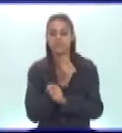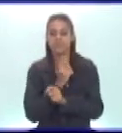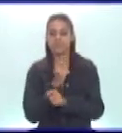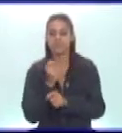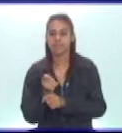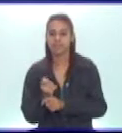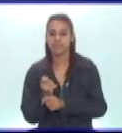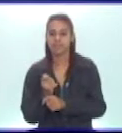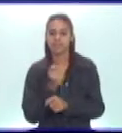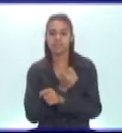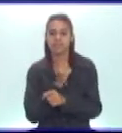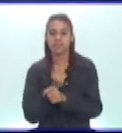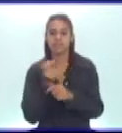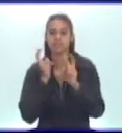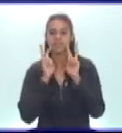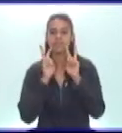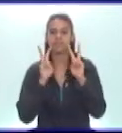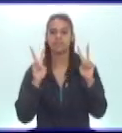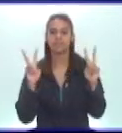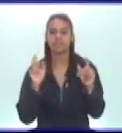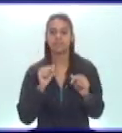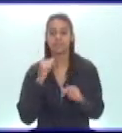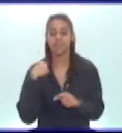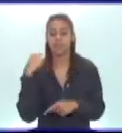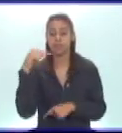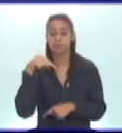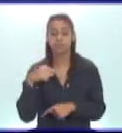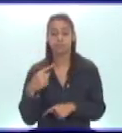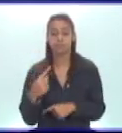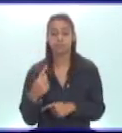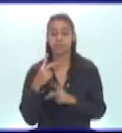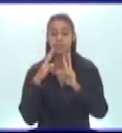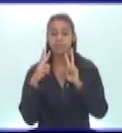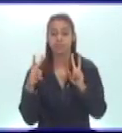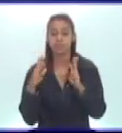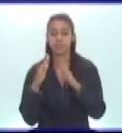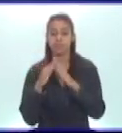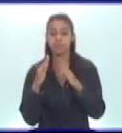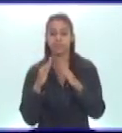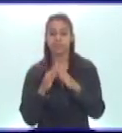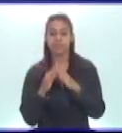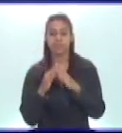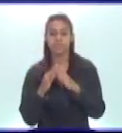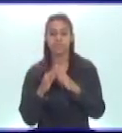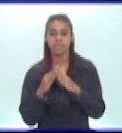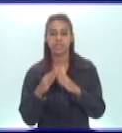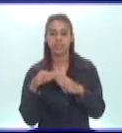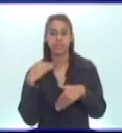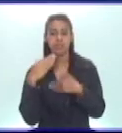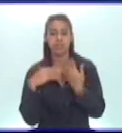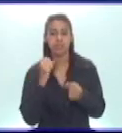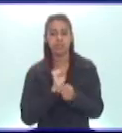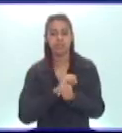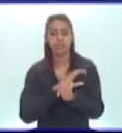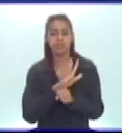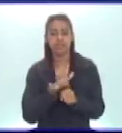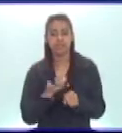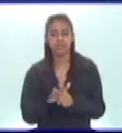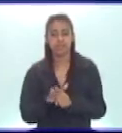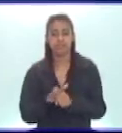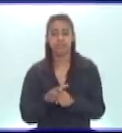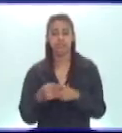enseña a conocer la vida. En la actualidad estamos viviendo en nuestros hogares por la situación de la pandemia que enfrenta nuestro